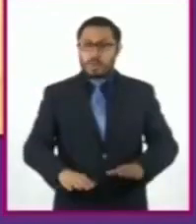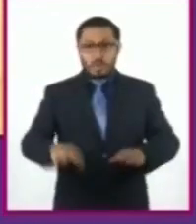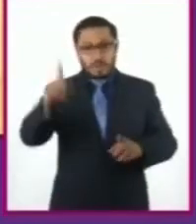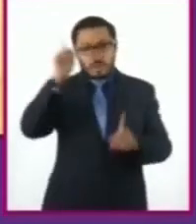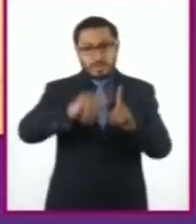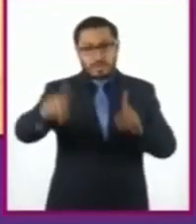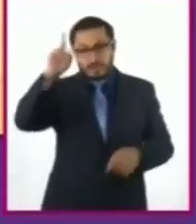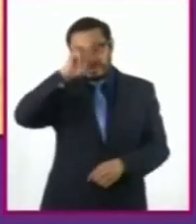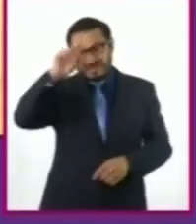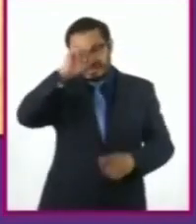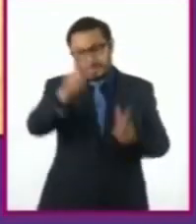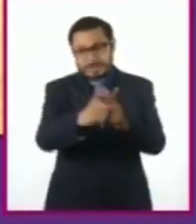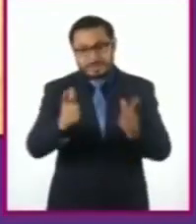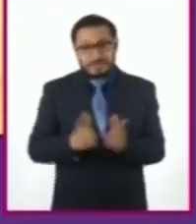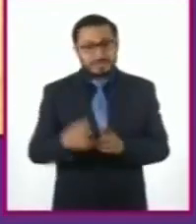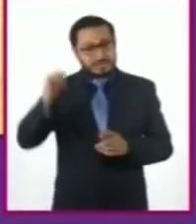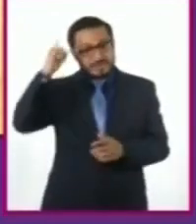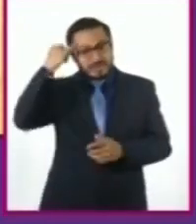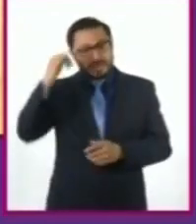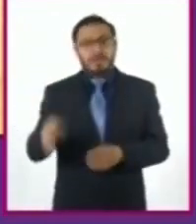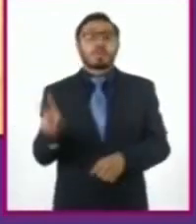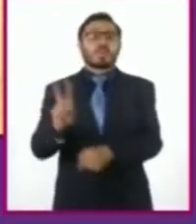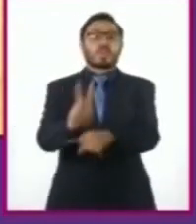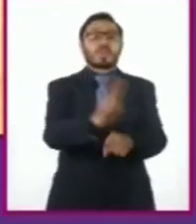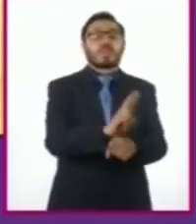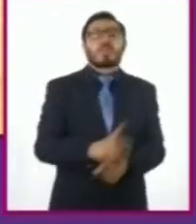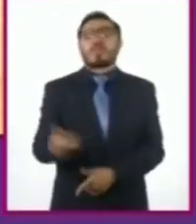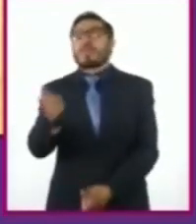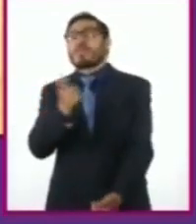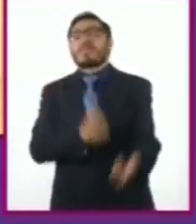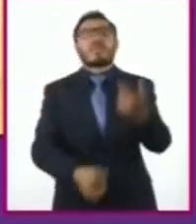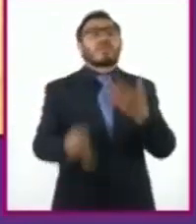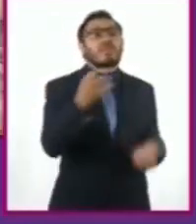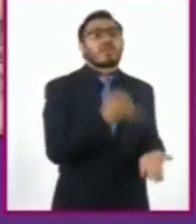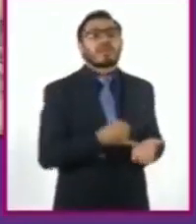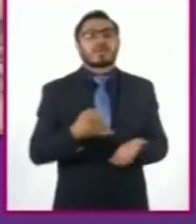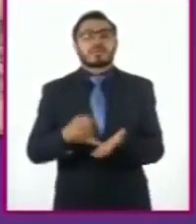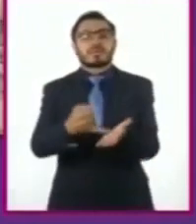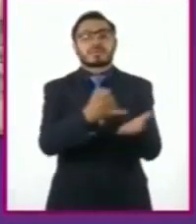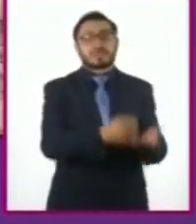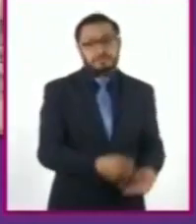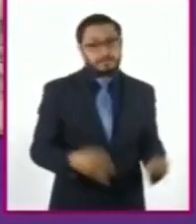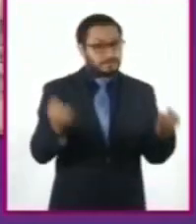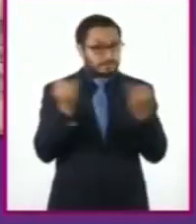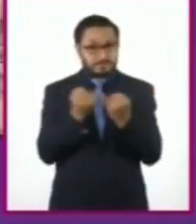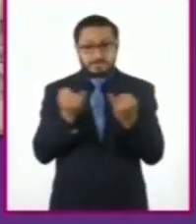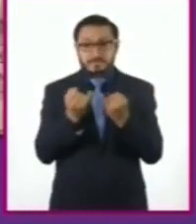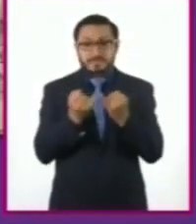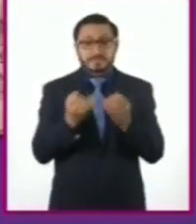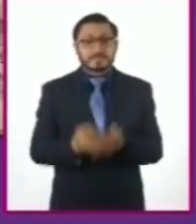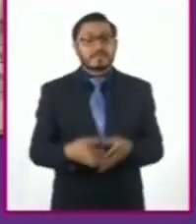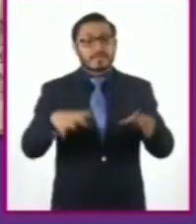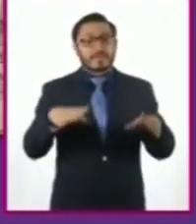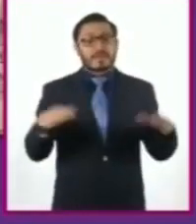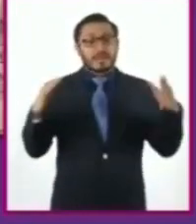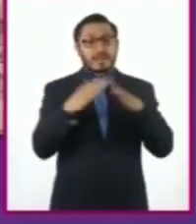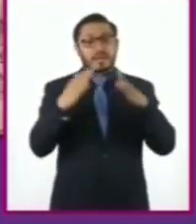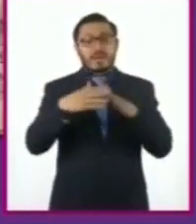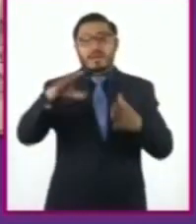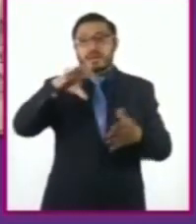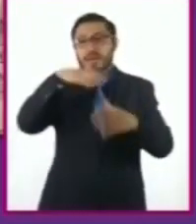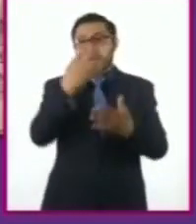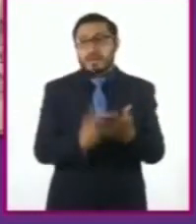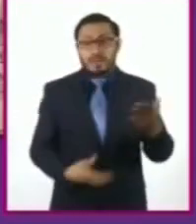quien además supervisaba la recaudación de impuestos. Por su parte, la Casa de Contratación de las